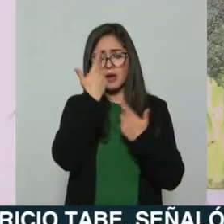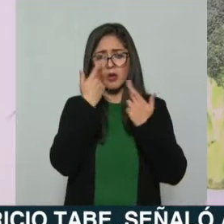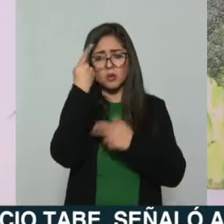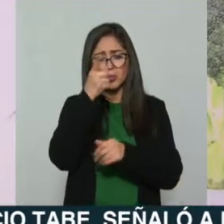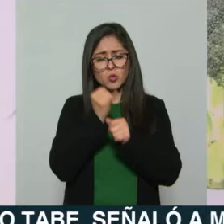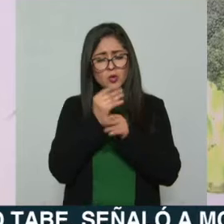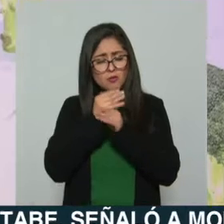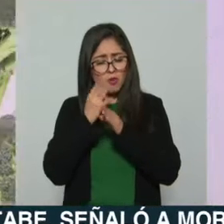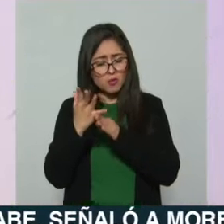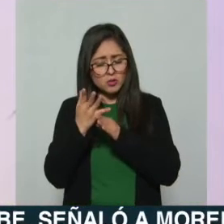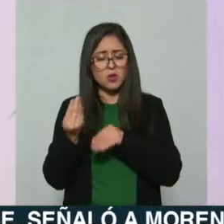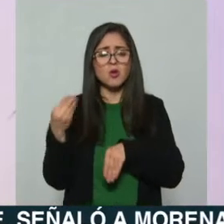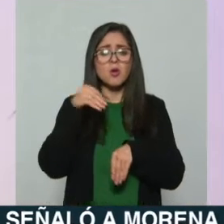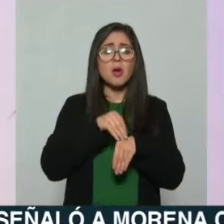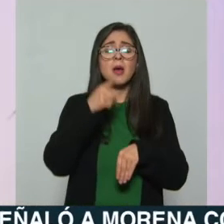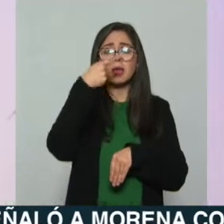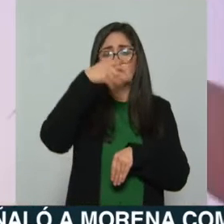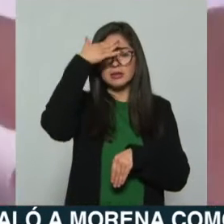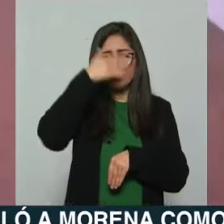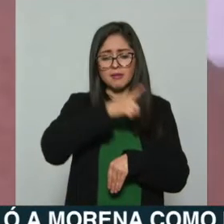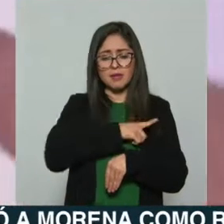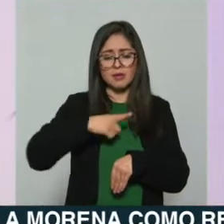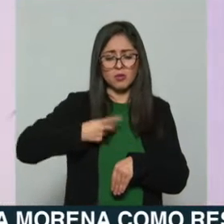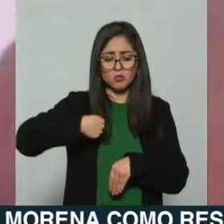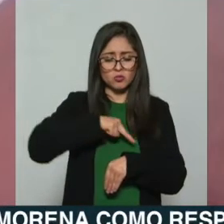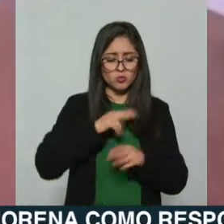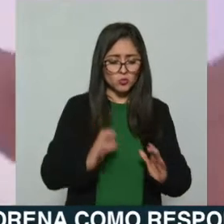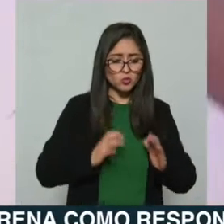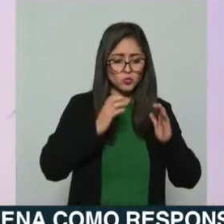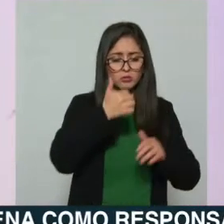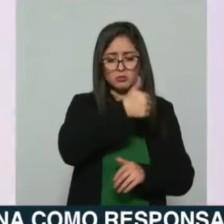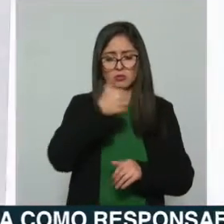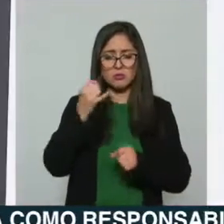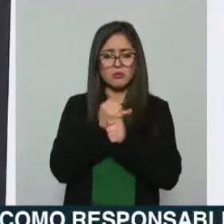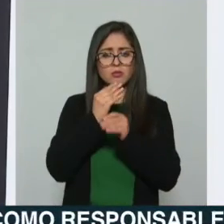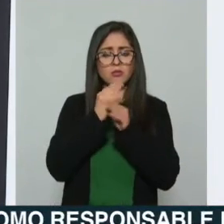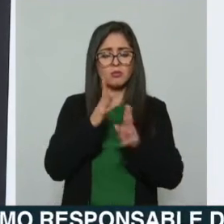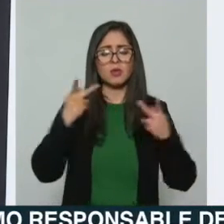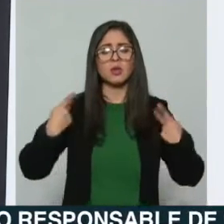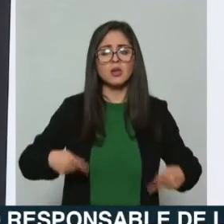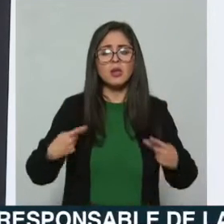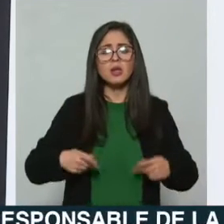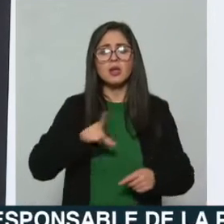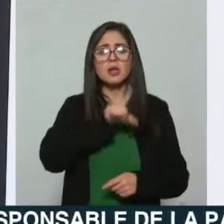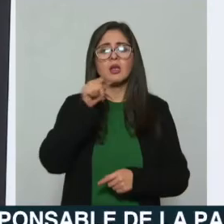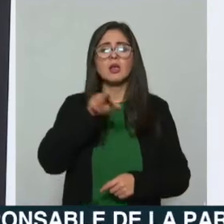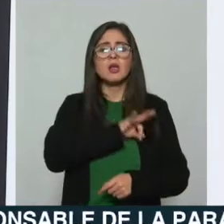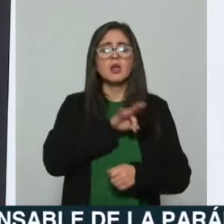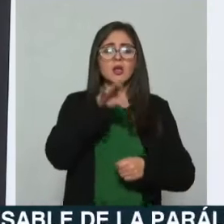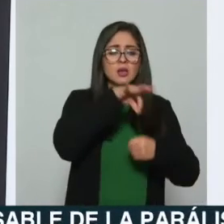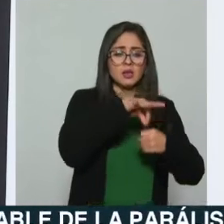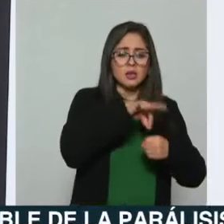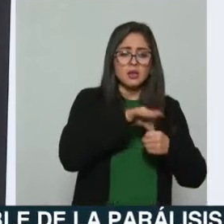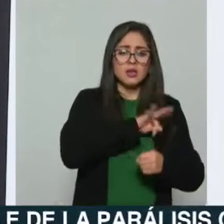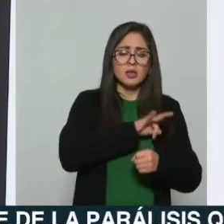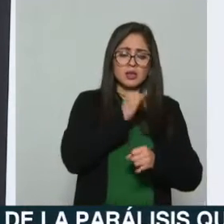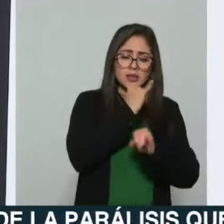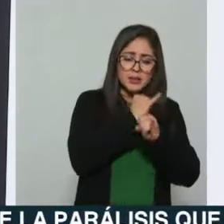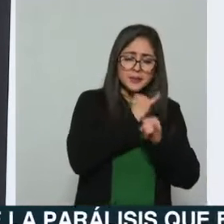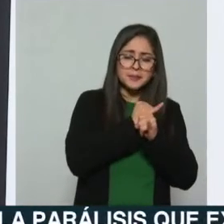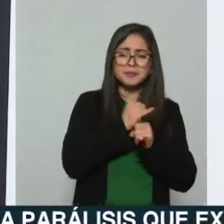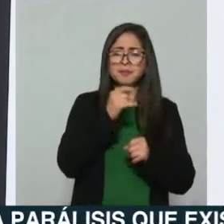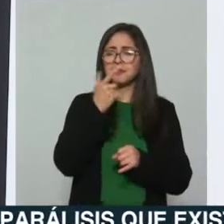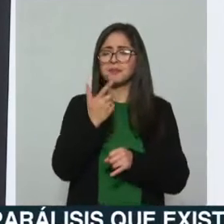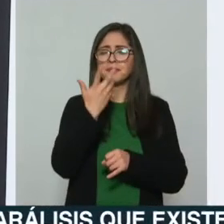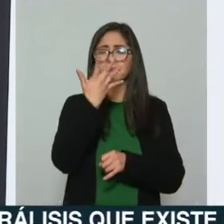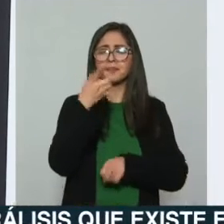todo desde luego salvaguardando la identidad y los datos personales de la ciudadanía y van a poder votar si es por internet hasta